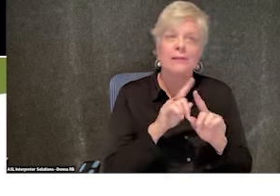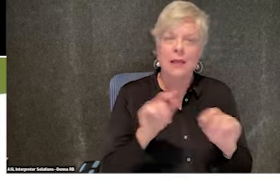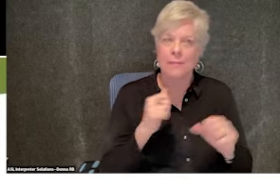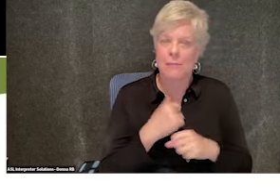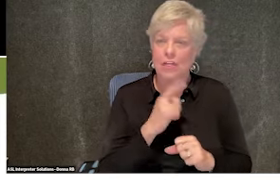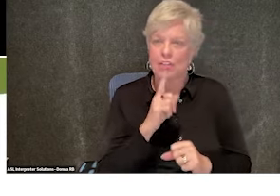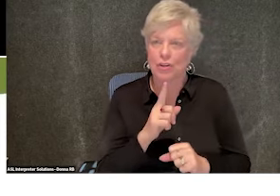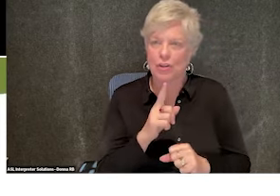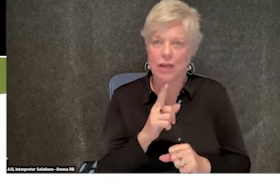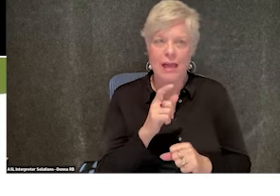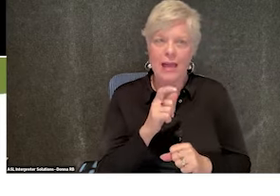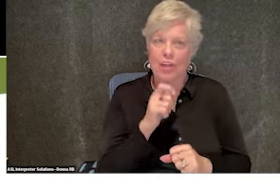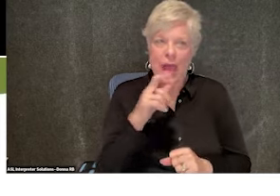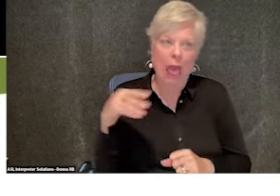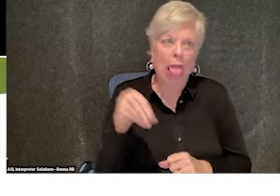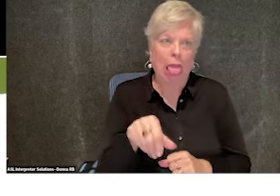alarmas, ante